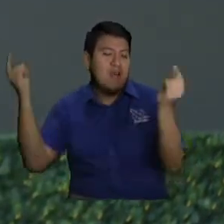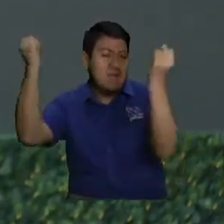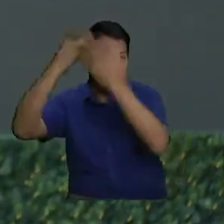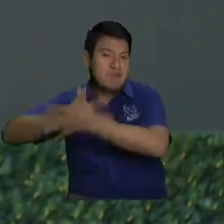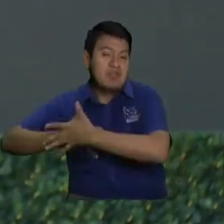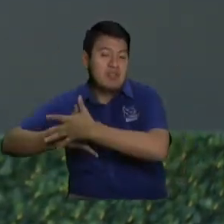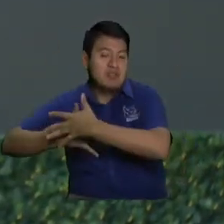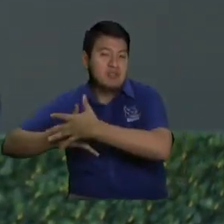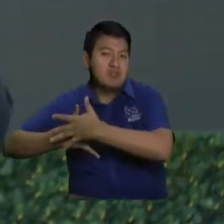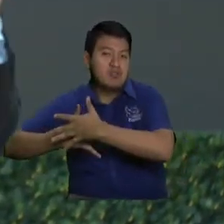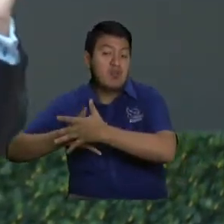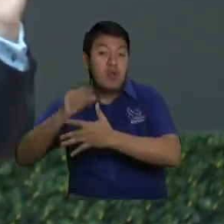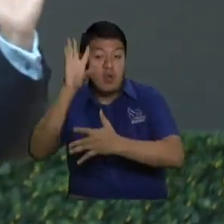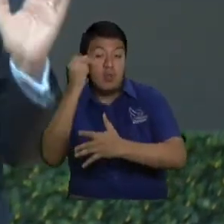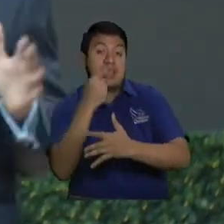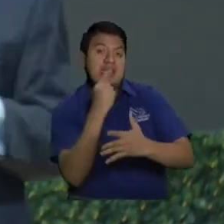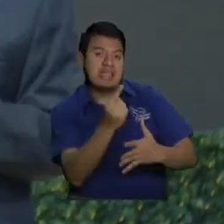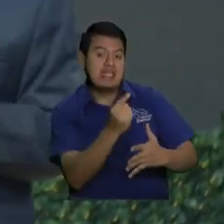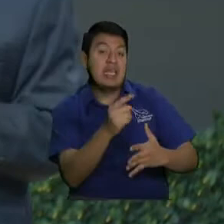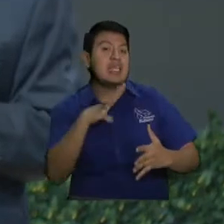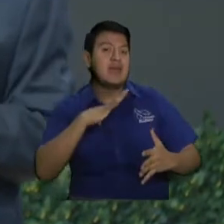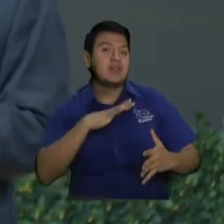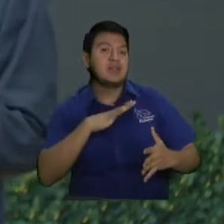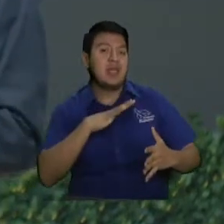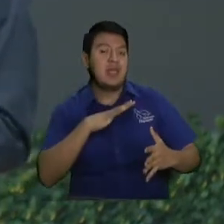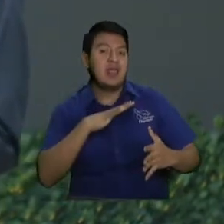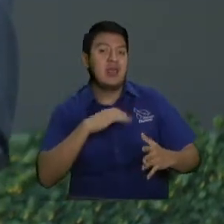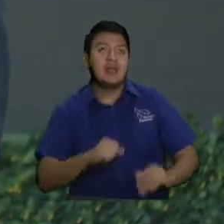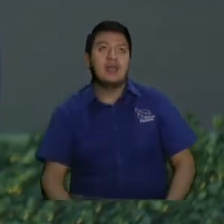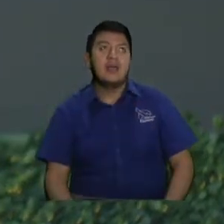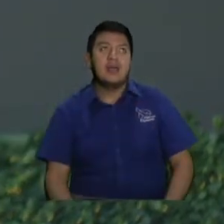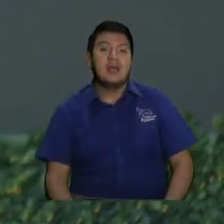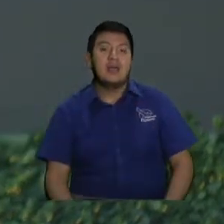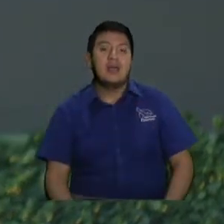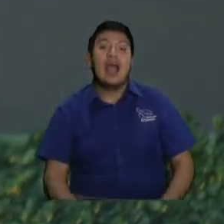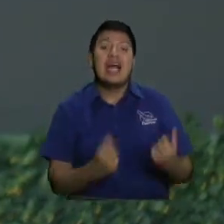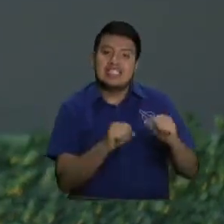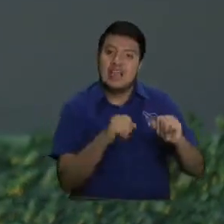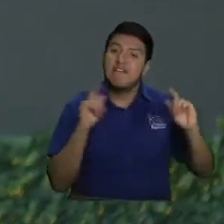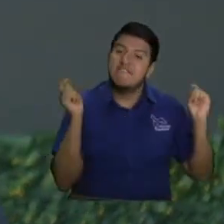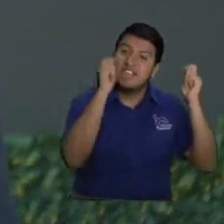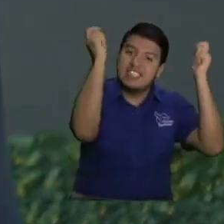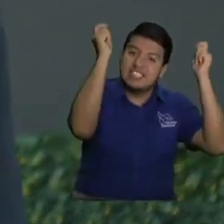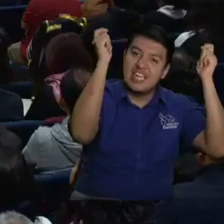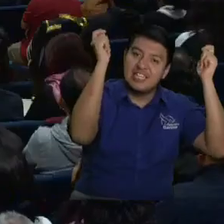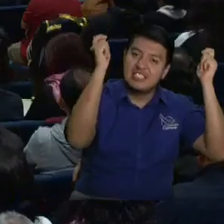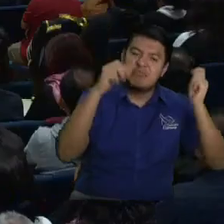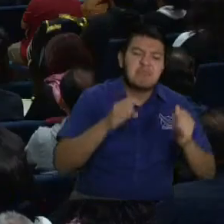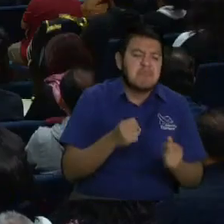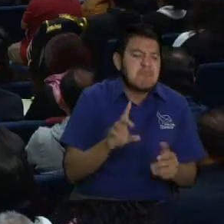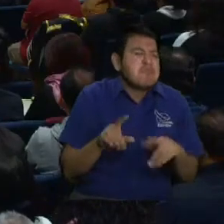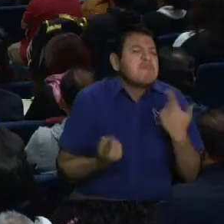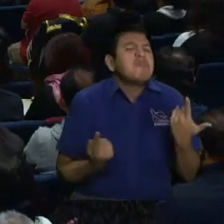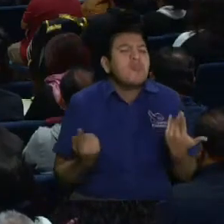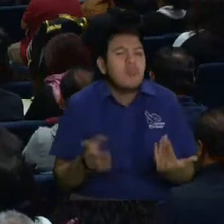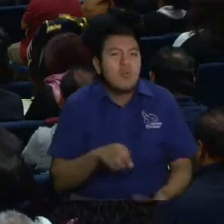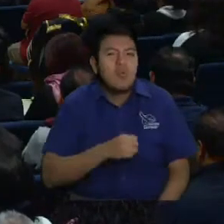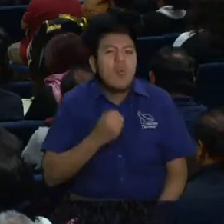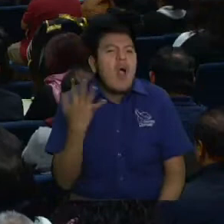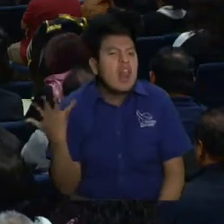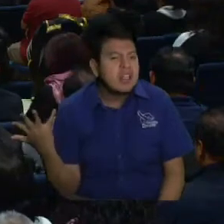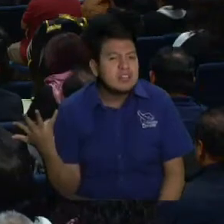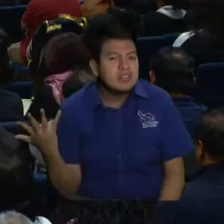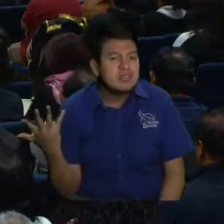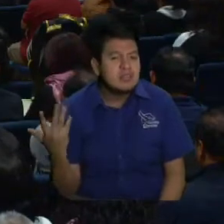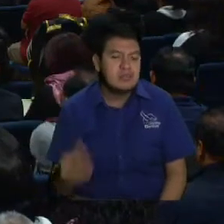No sé si usted se lo enseñaron también, ¿verdad? Pero bueno, ¿cuál es la usted?